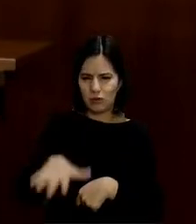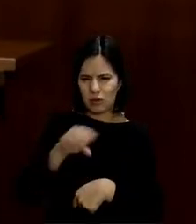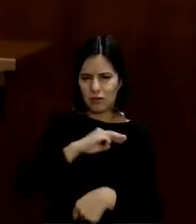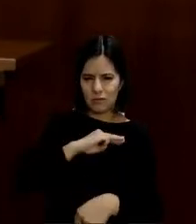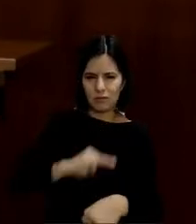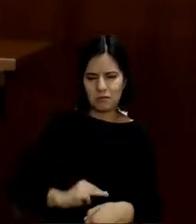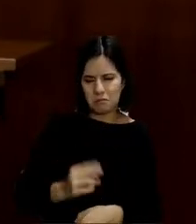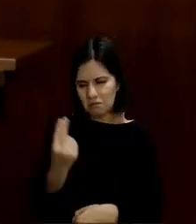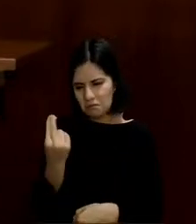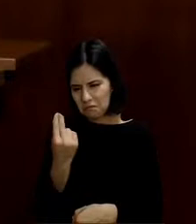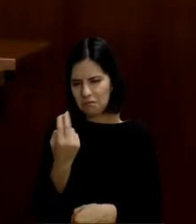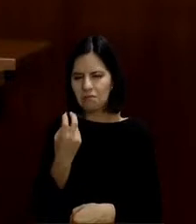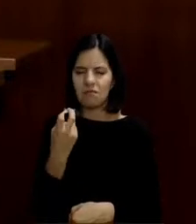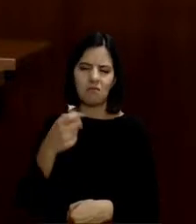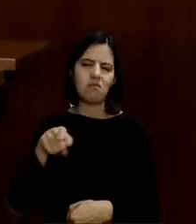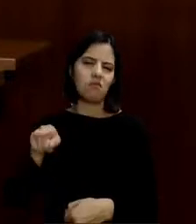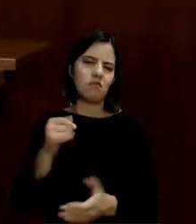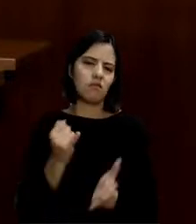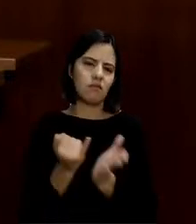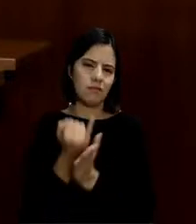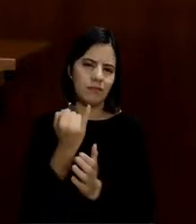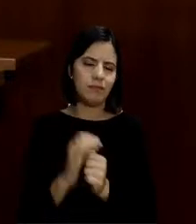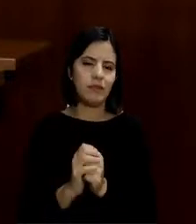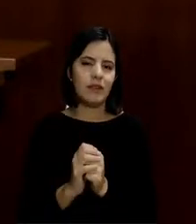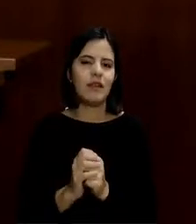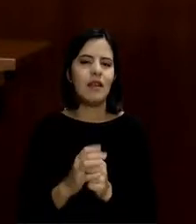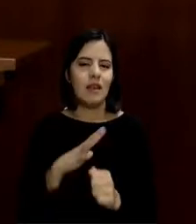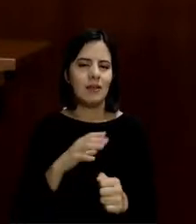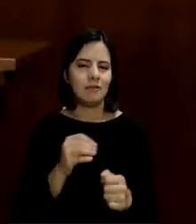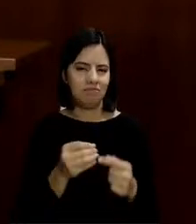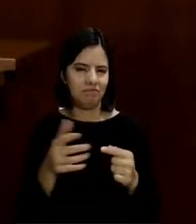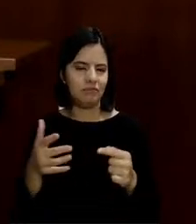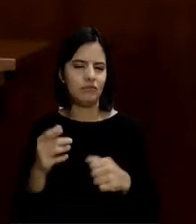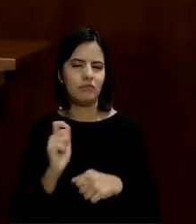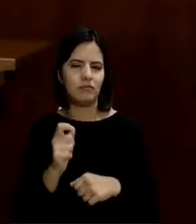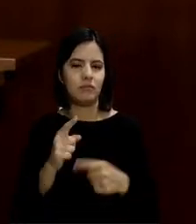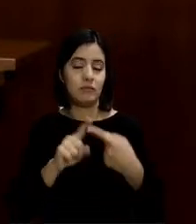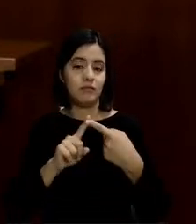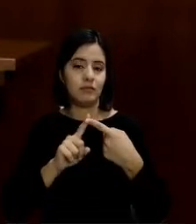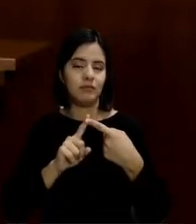municipio. Transitorios. Primero,